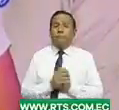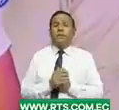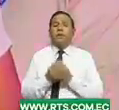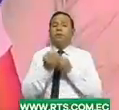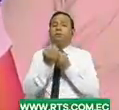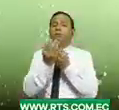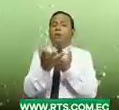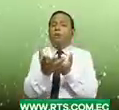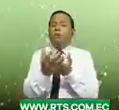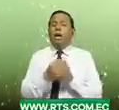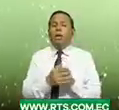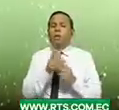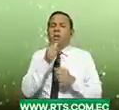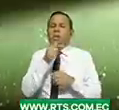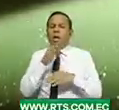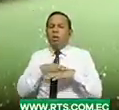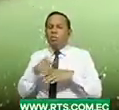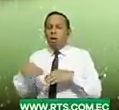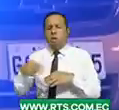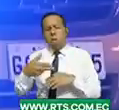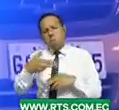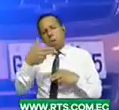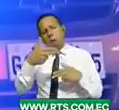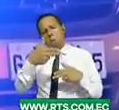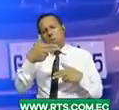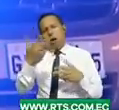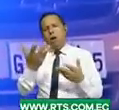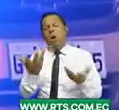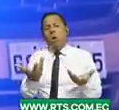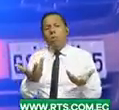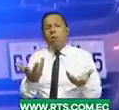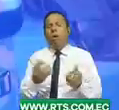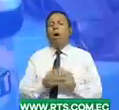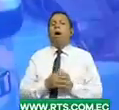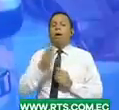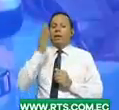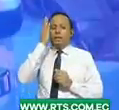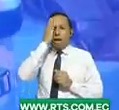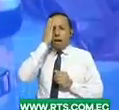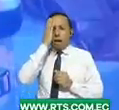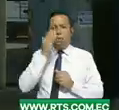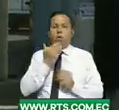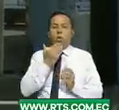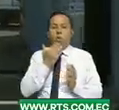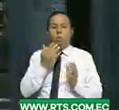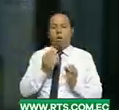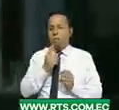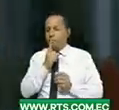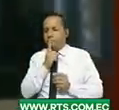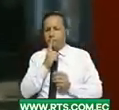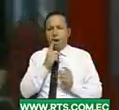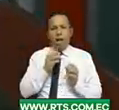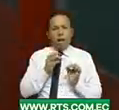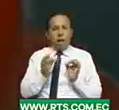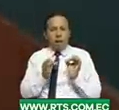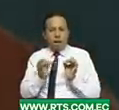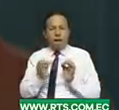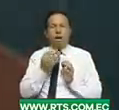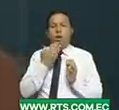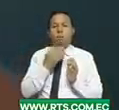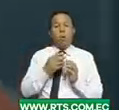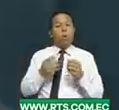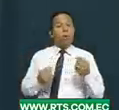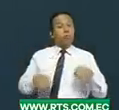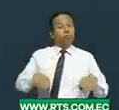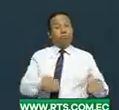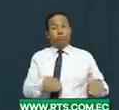del asesinato utilizaron elementos distractores. Comienzan unas motos a circular por el sector, lo